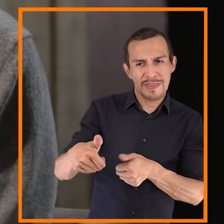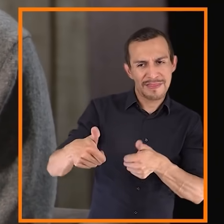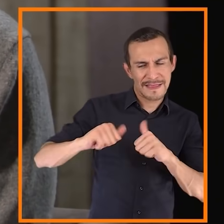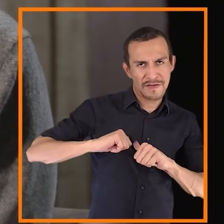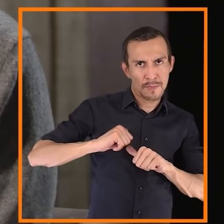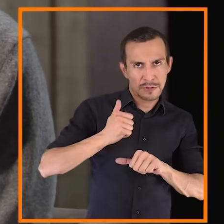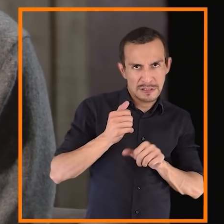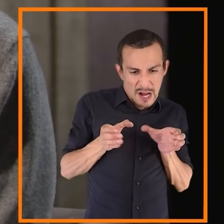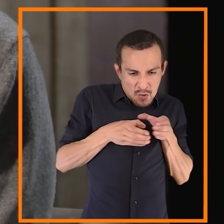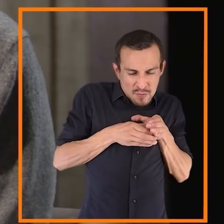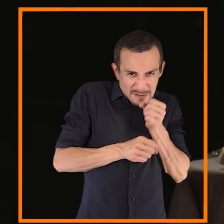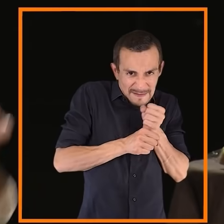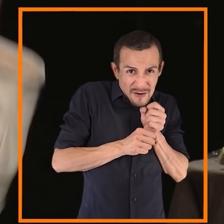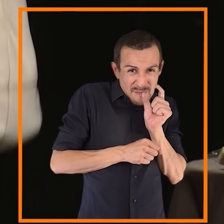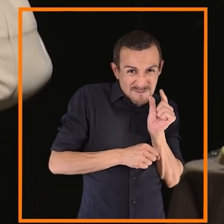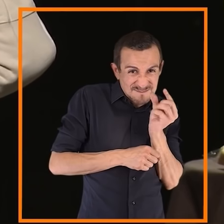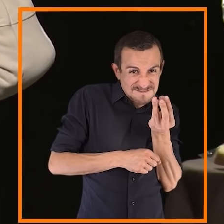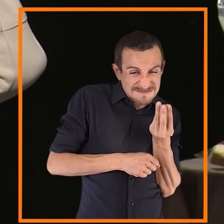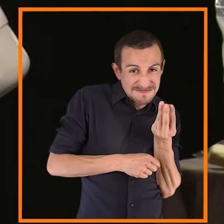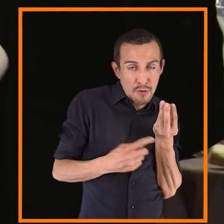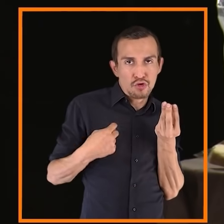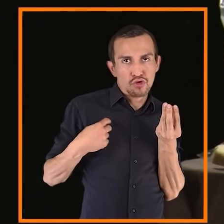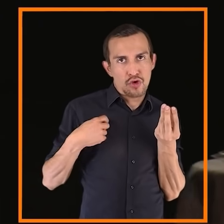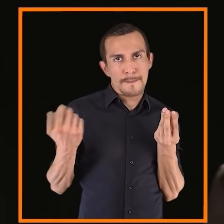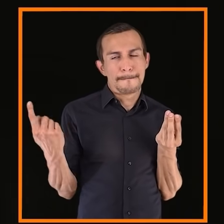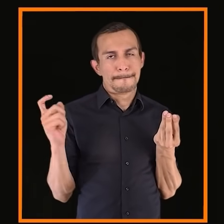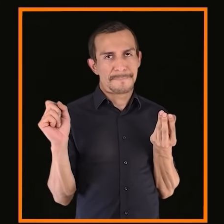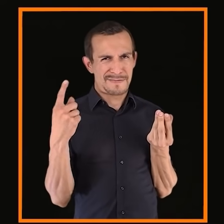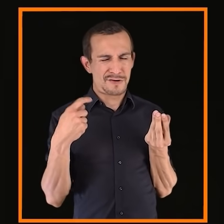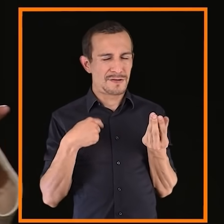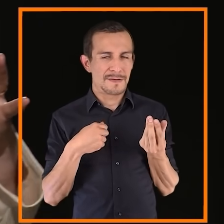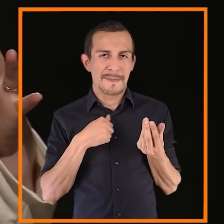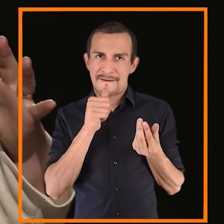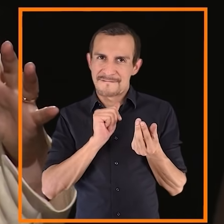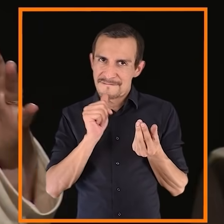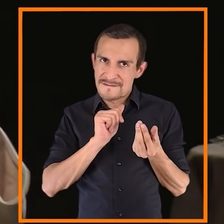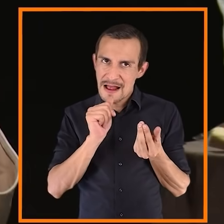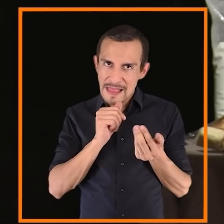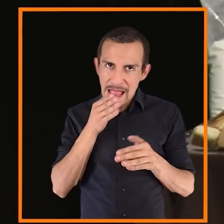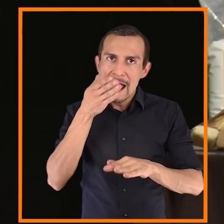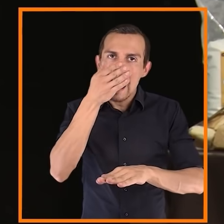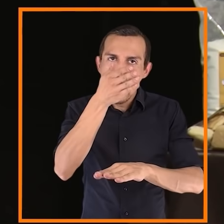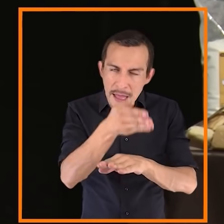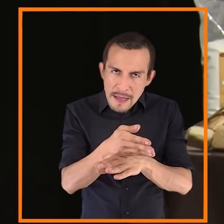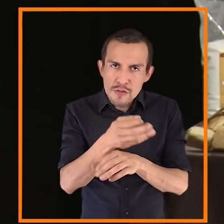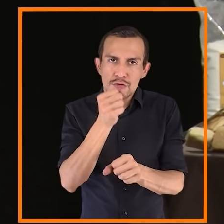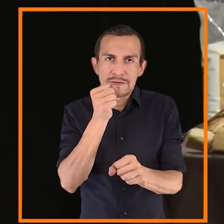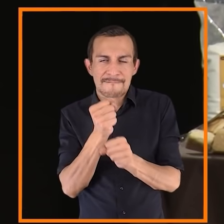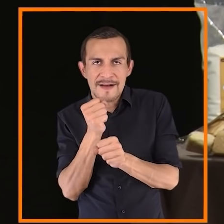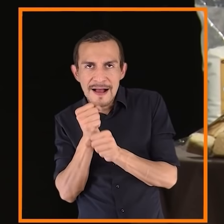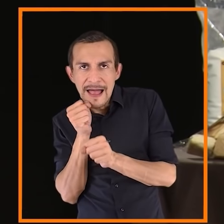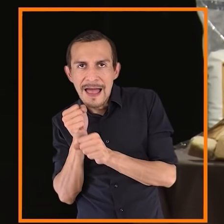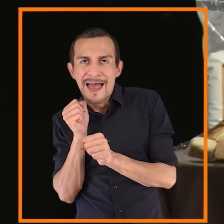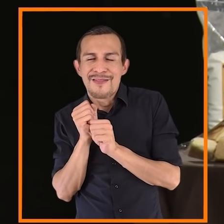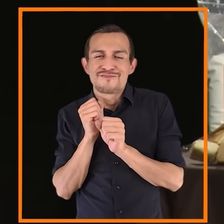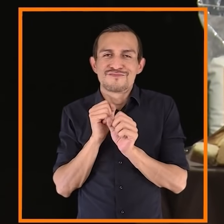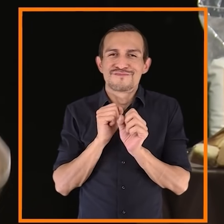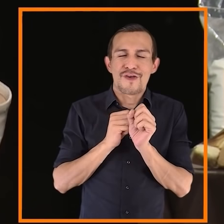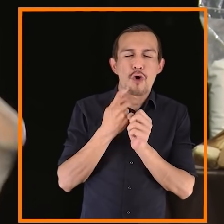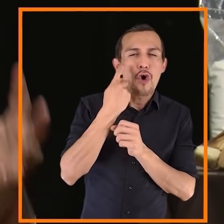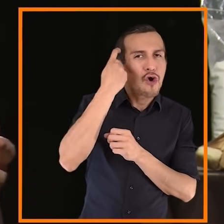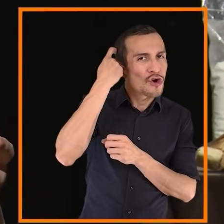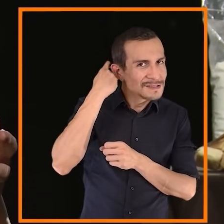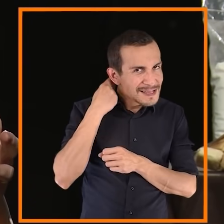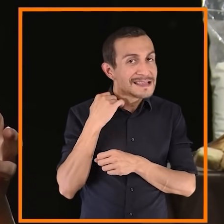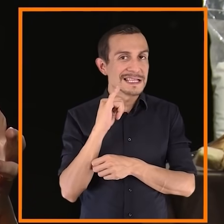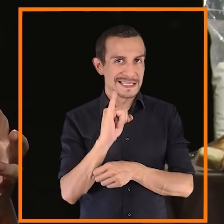que el equipo es pequeño. Sí, mira, yo por un lado yo no me quería, como he ido con esto así,